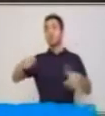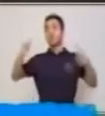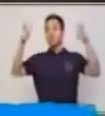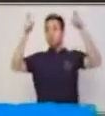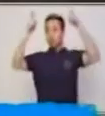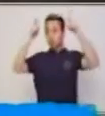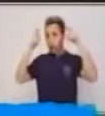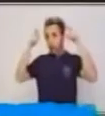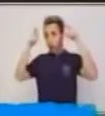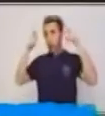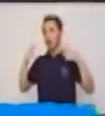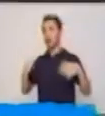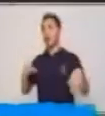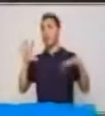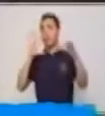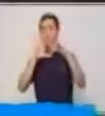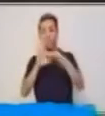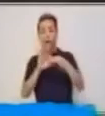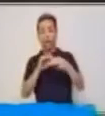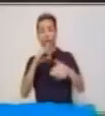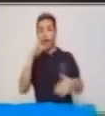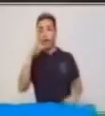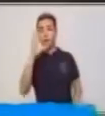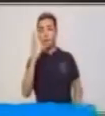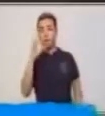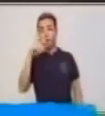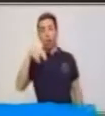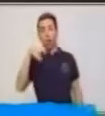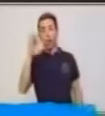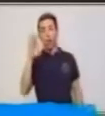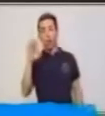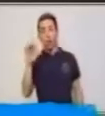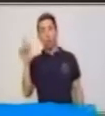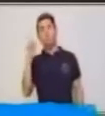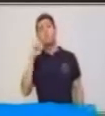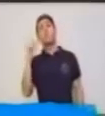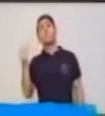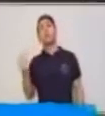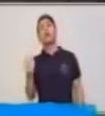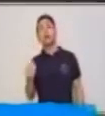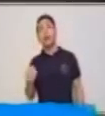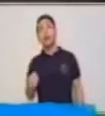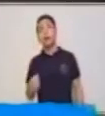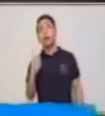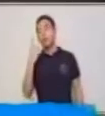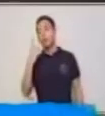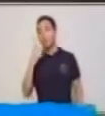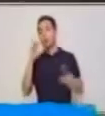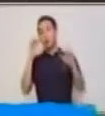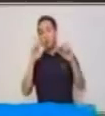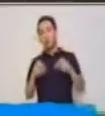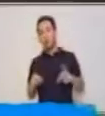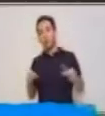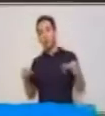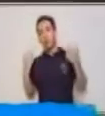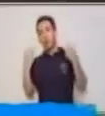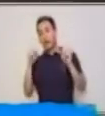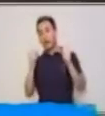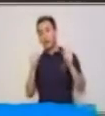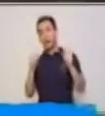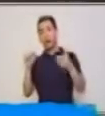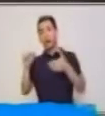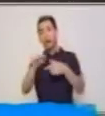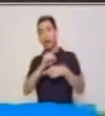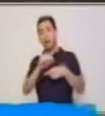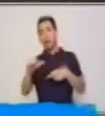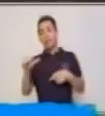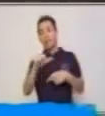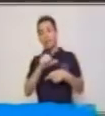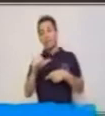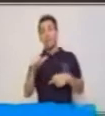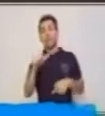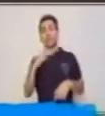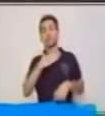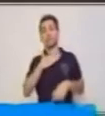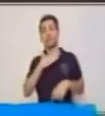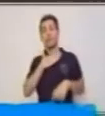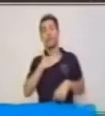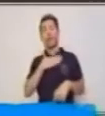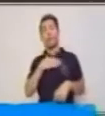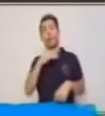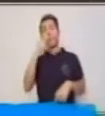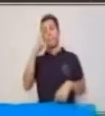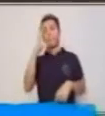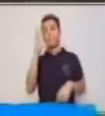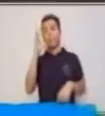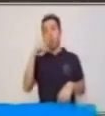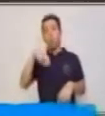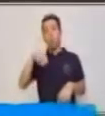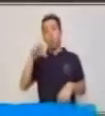de bono porque así se llama o así se apellida la persona que los creó. Y recordemos de este